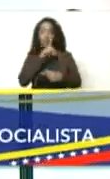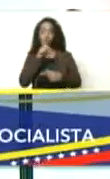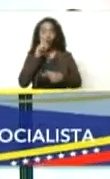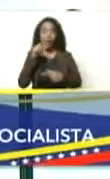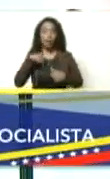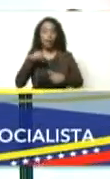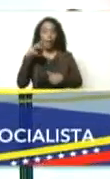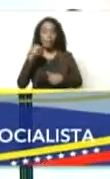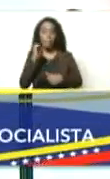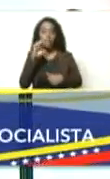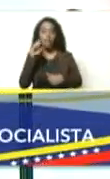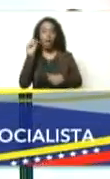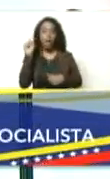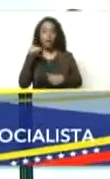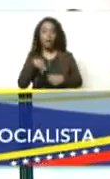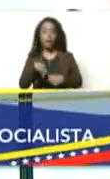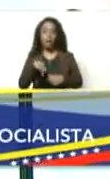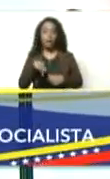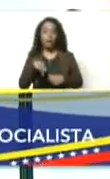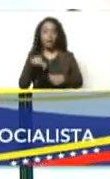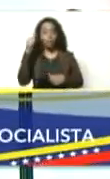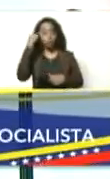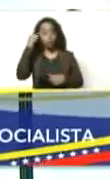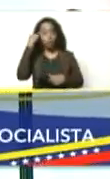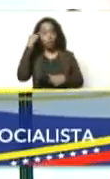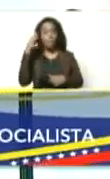miel. La miel y el panal.